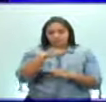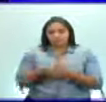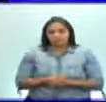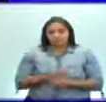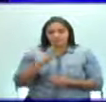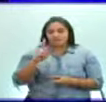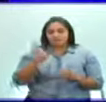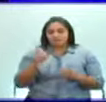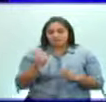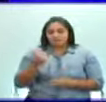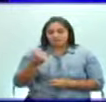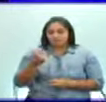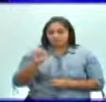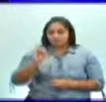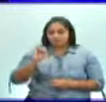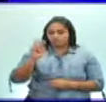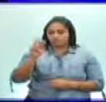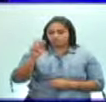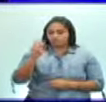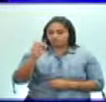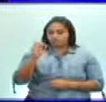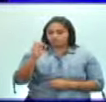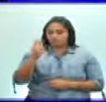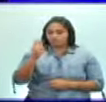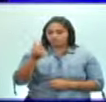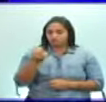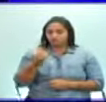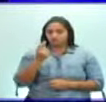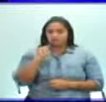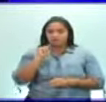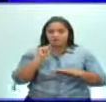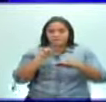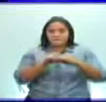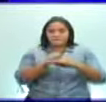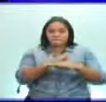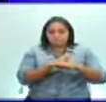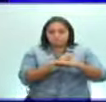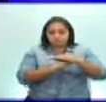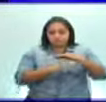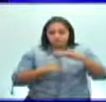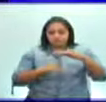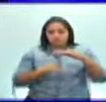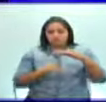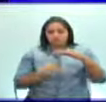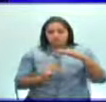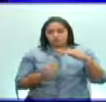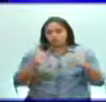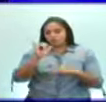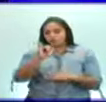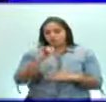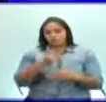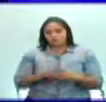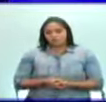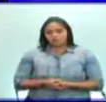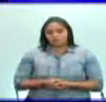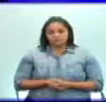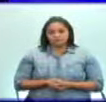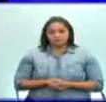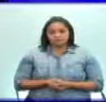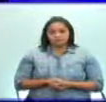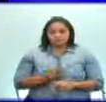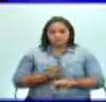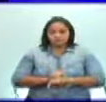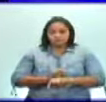la asíntota, cómo obtener el punto de intersección con el eje X, con el eje Y y otras propiedades. Ahora bien, espero le haya dado tiempo a